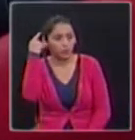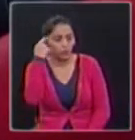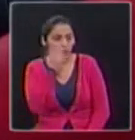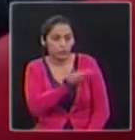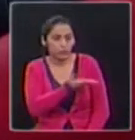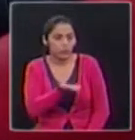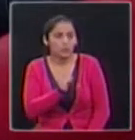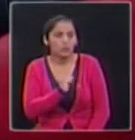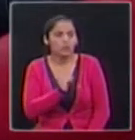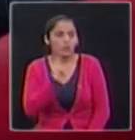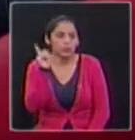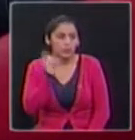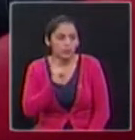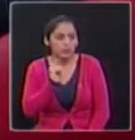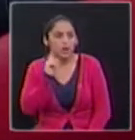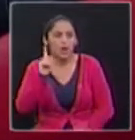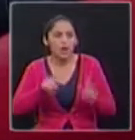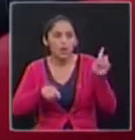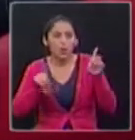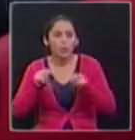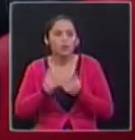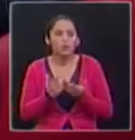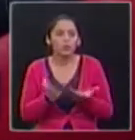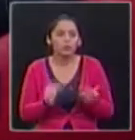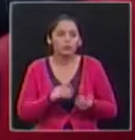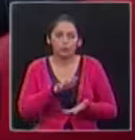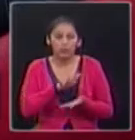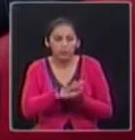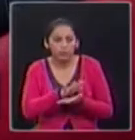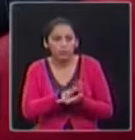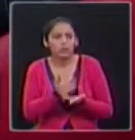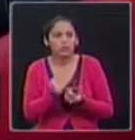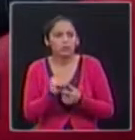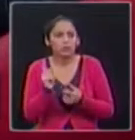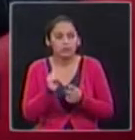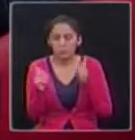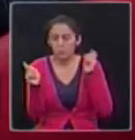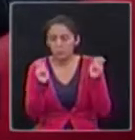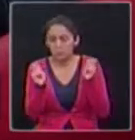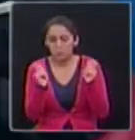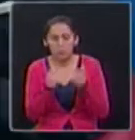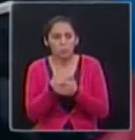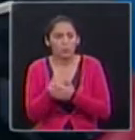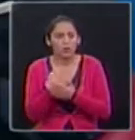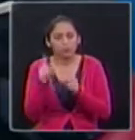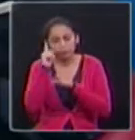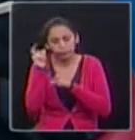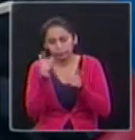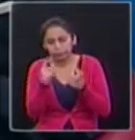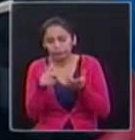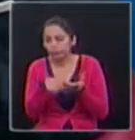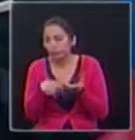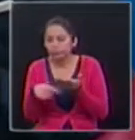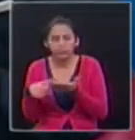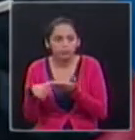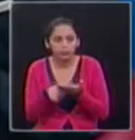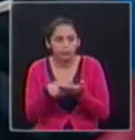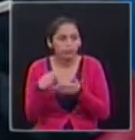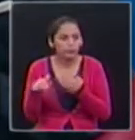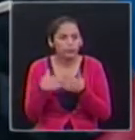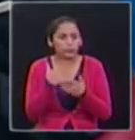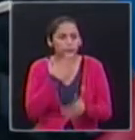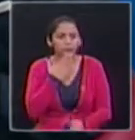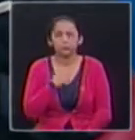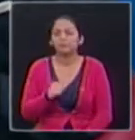debe establecer algunas medidas. Austeridad por sobre todas las cosas y más que todo disciplina fiscal. Sí, efectivamente nosotros somos partidarios de que debe